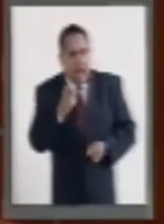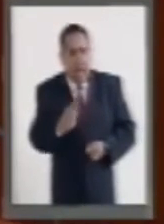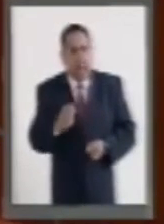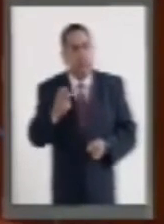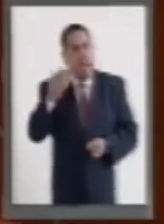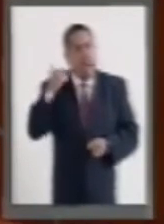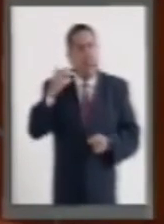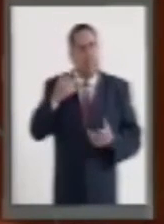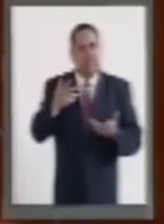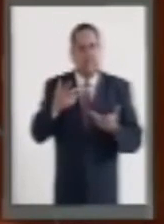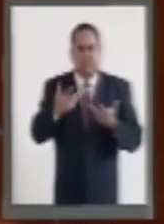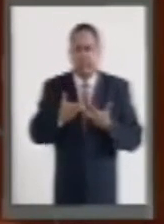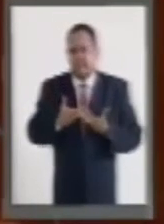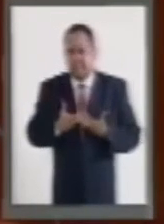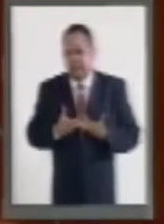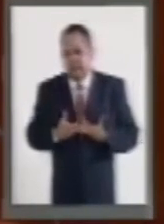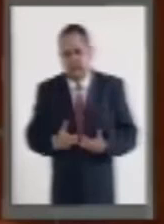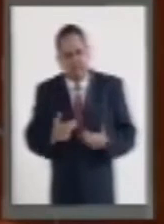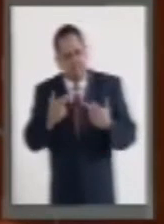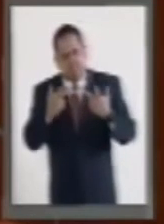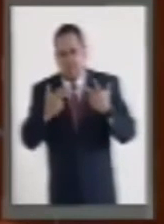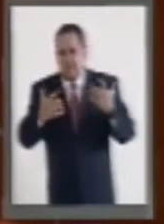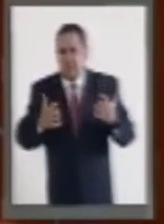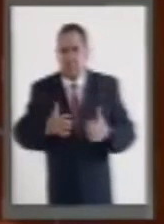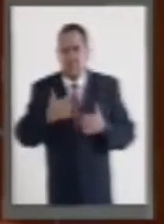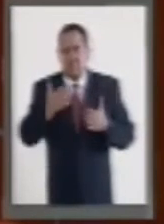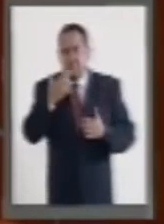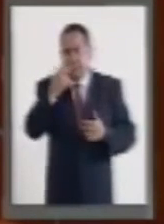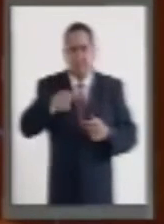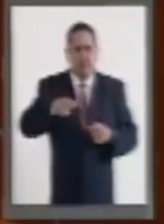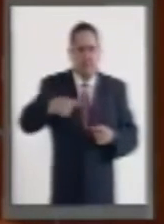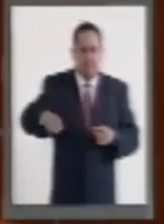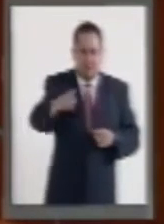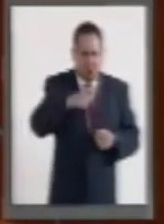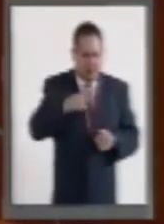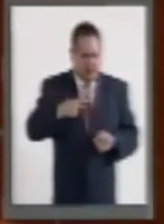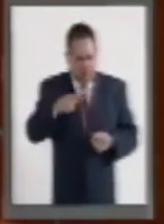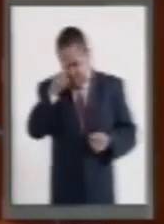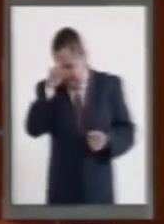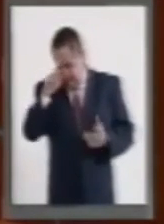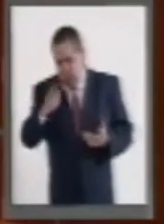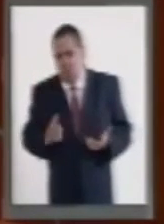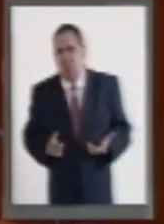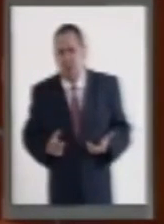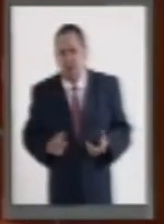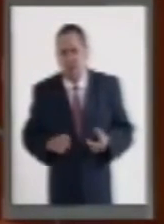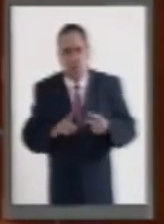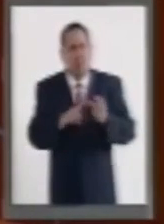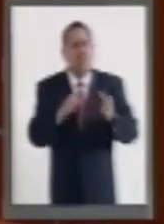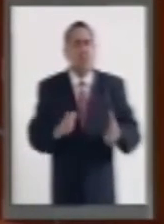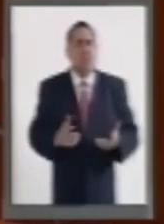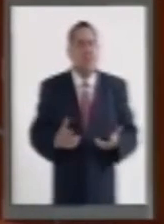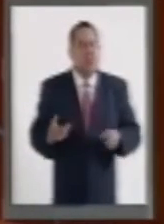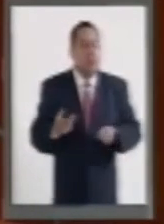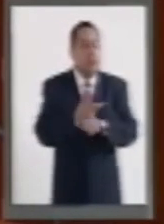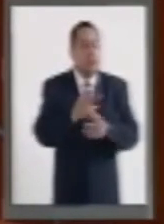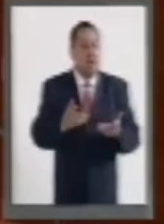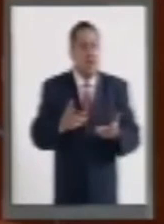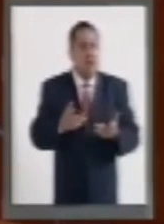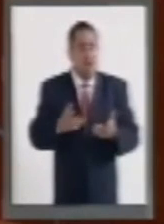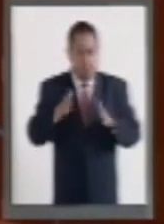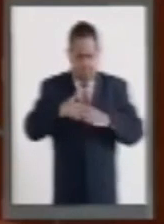que desmoralizan a la ciudadanía y por ende la gente se pregunta, ¿dónde está el supuesto